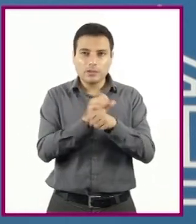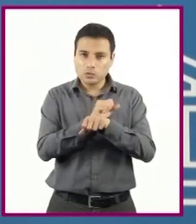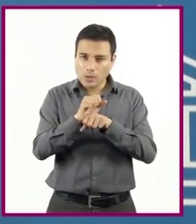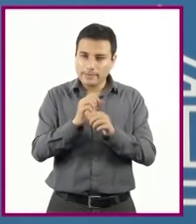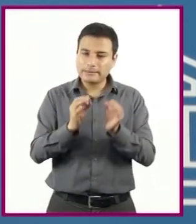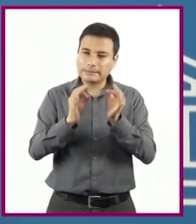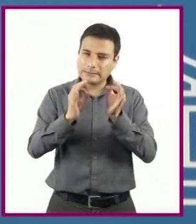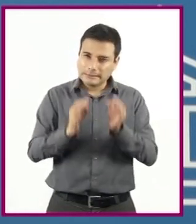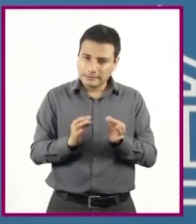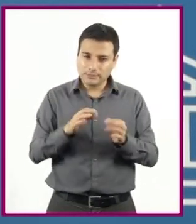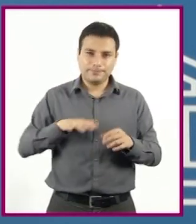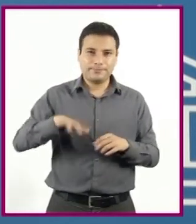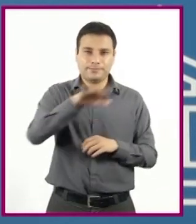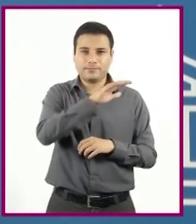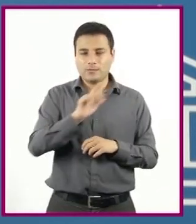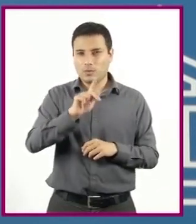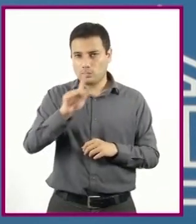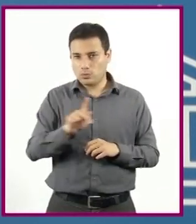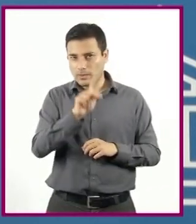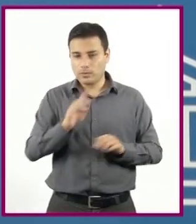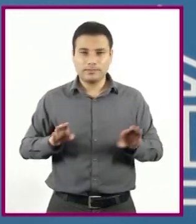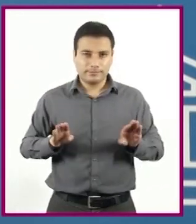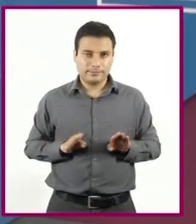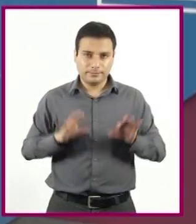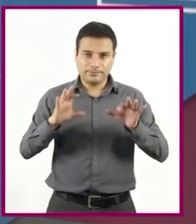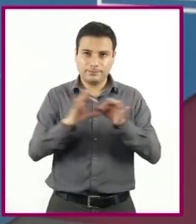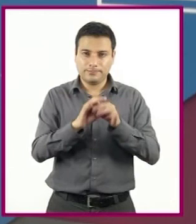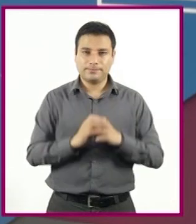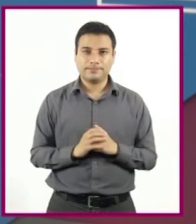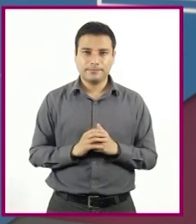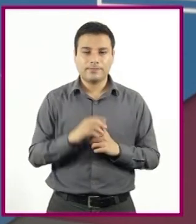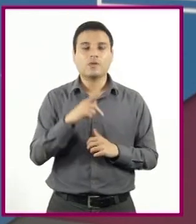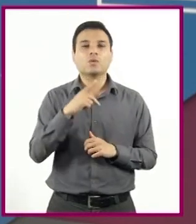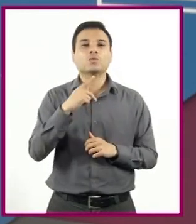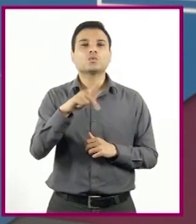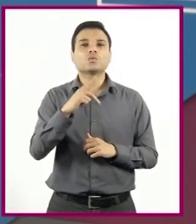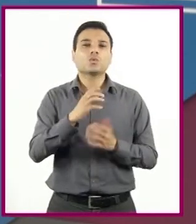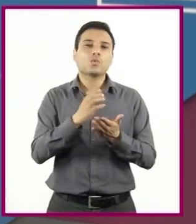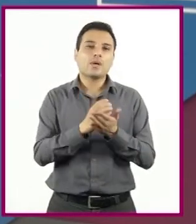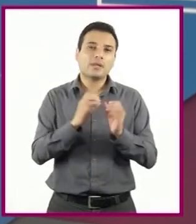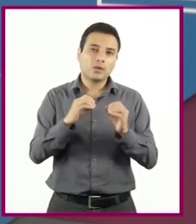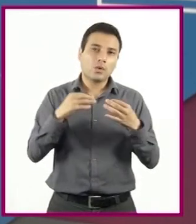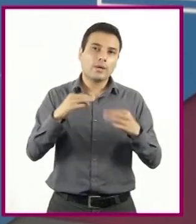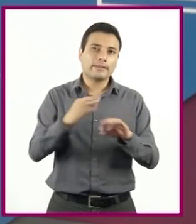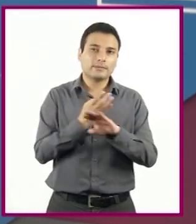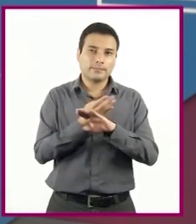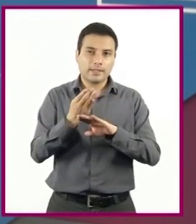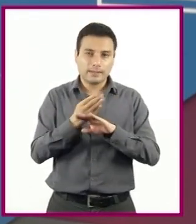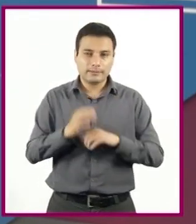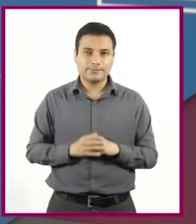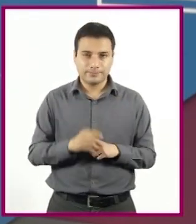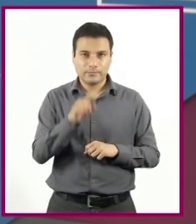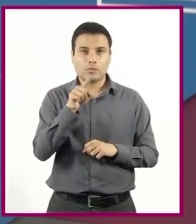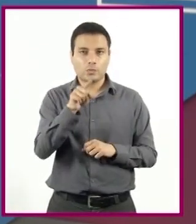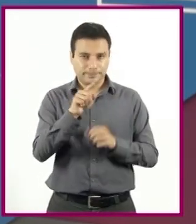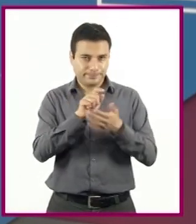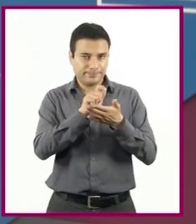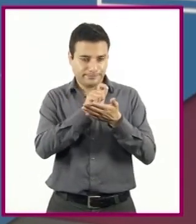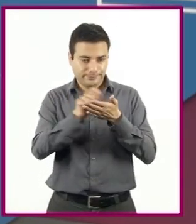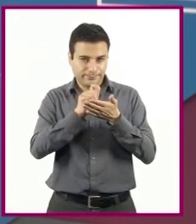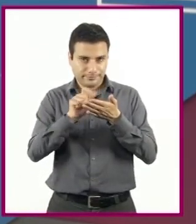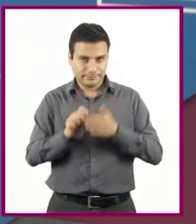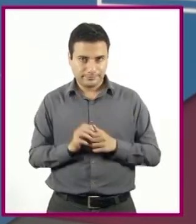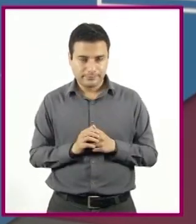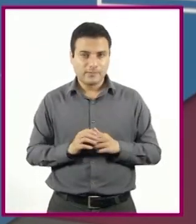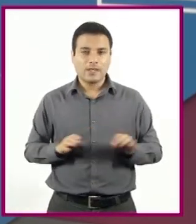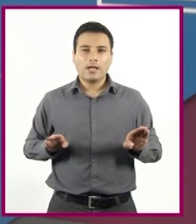acomodadas a las circunstancias de cada pueblo. En su cuaderno u hojas blancas enlisten las características de la primera etapa